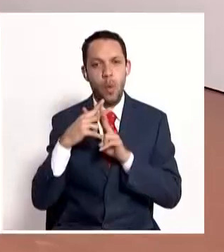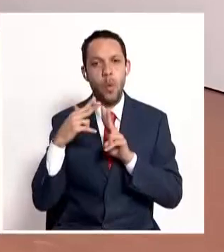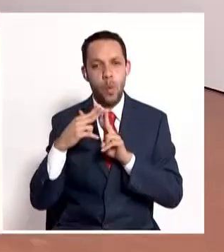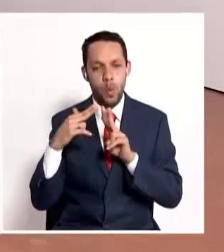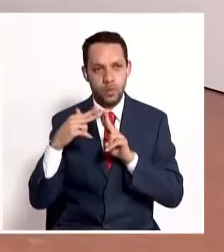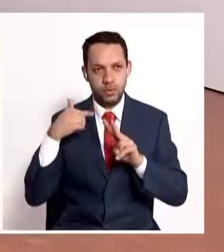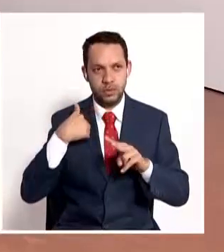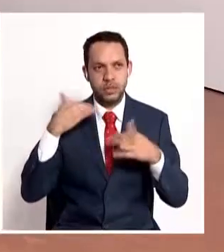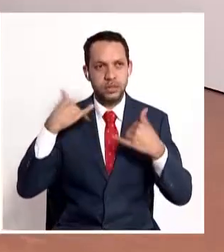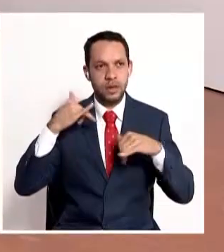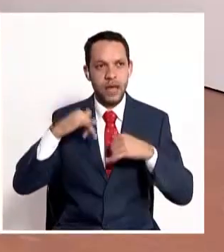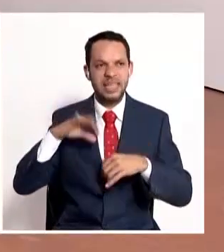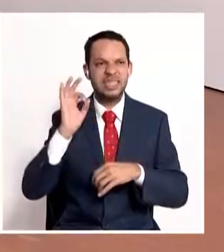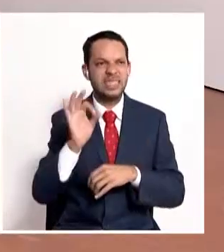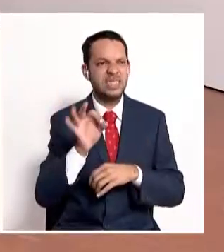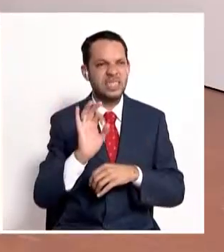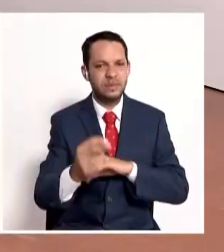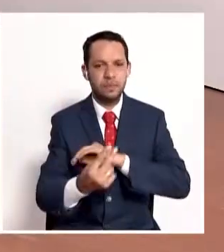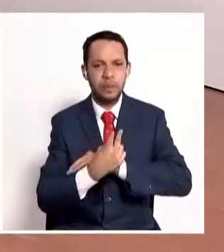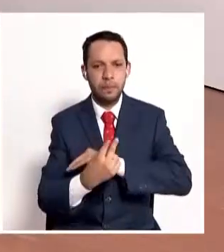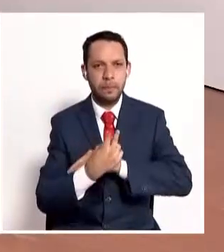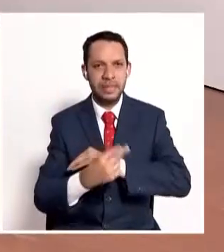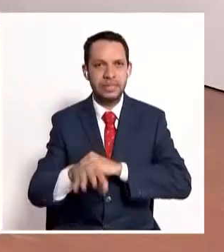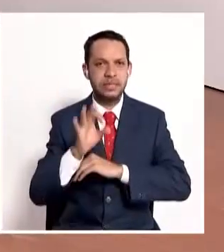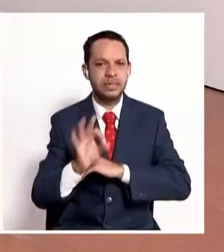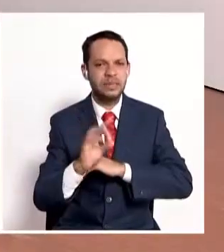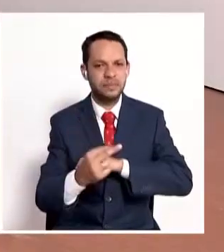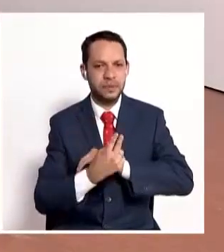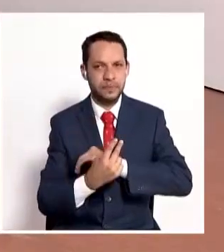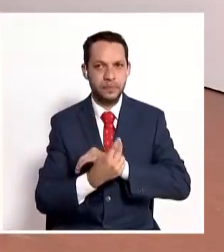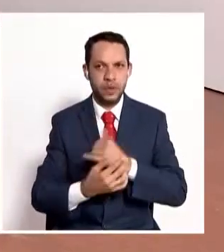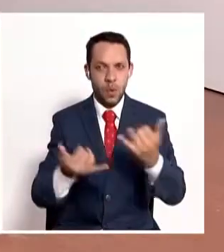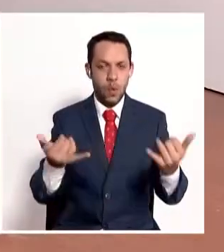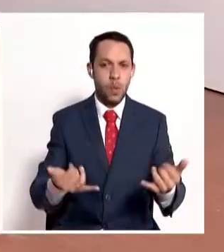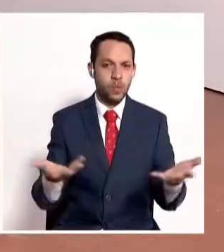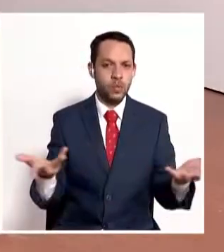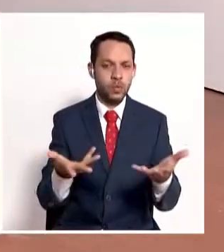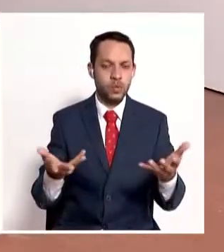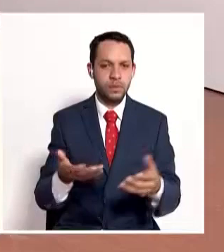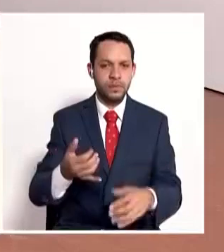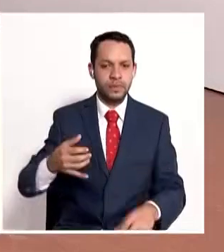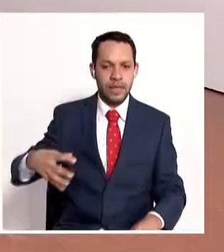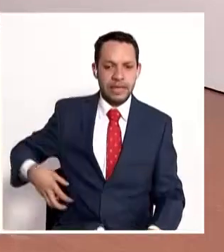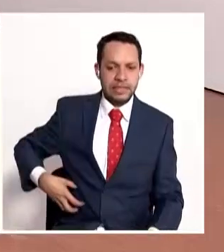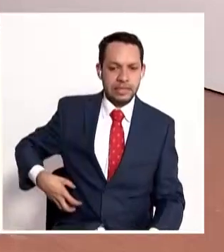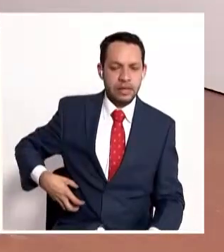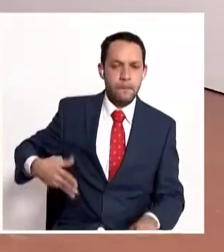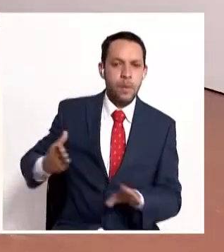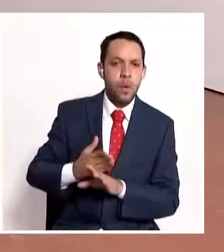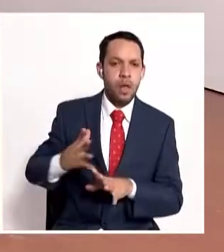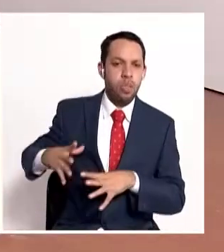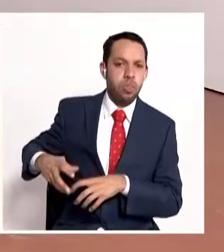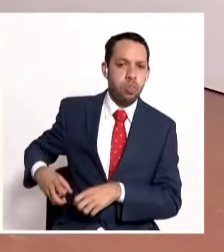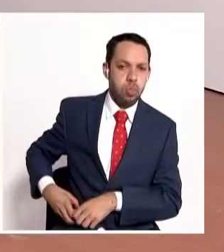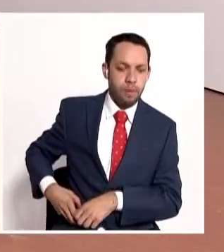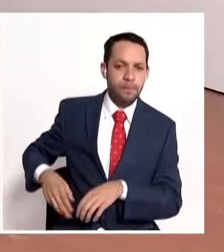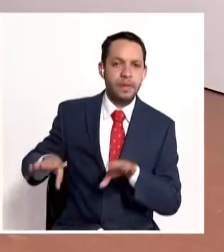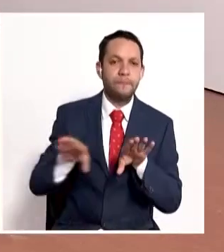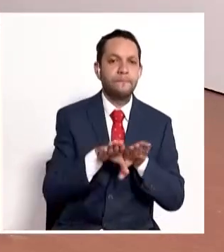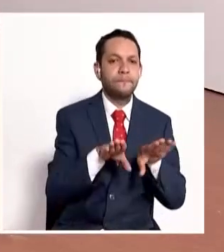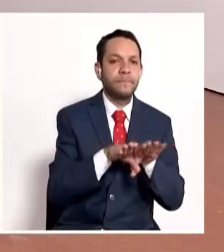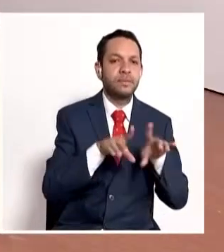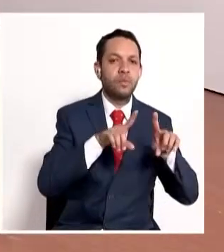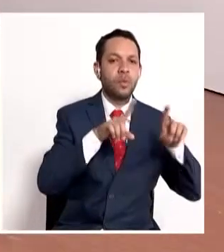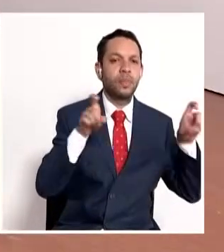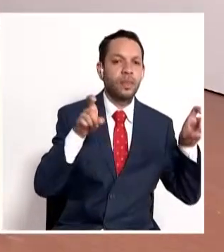que no se pierde su programa en estos momentos pues estoy en diálisis soy una paciente renal con respecto al tema que se está hablando hoy